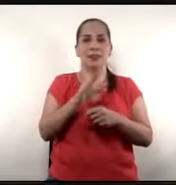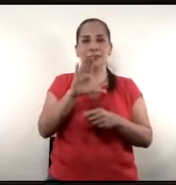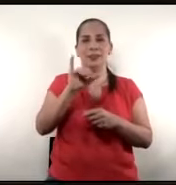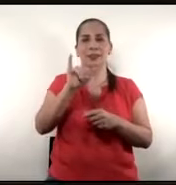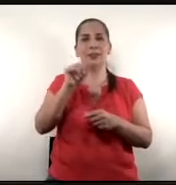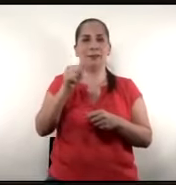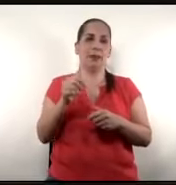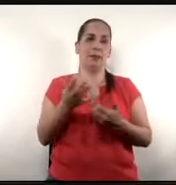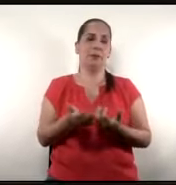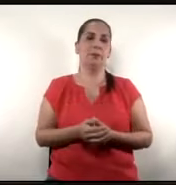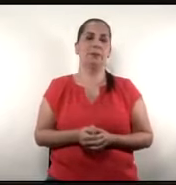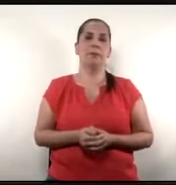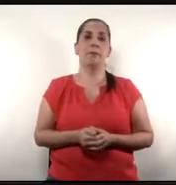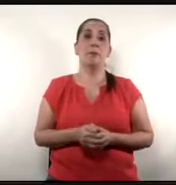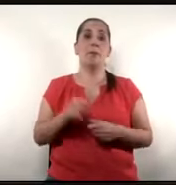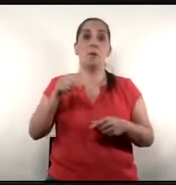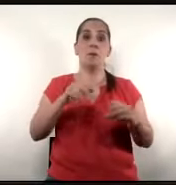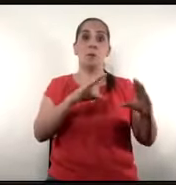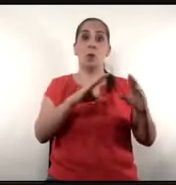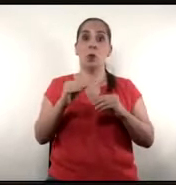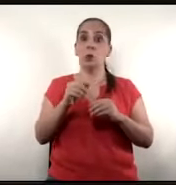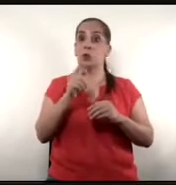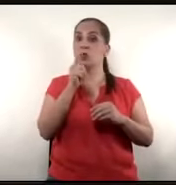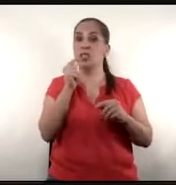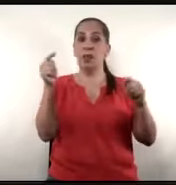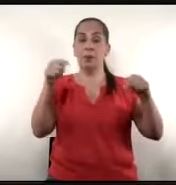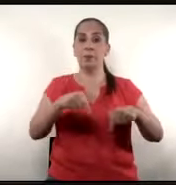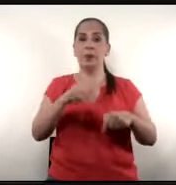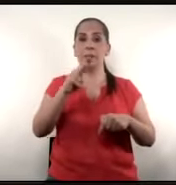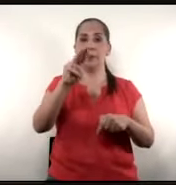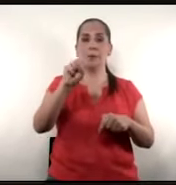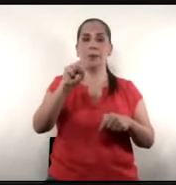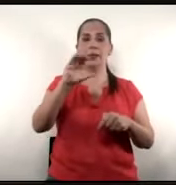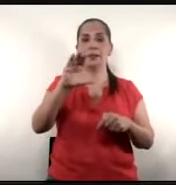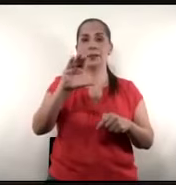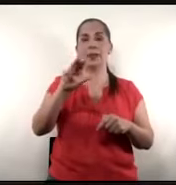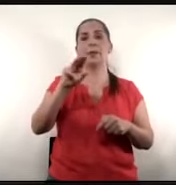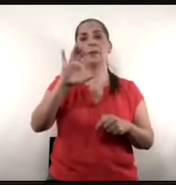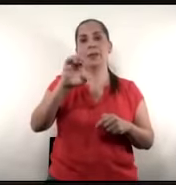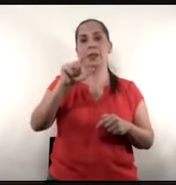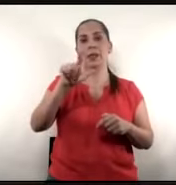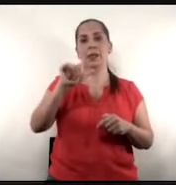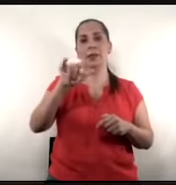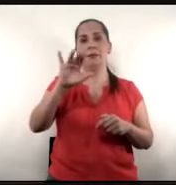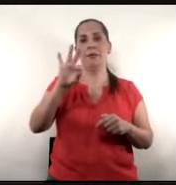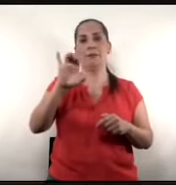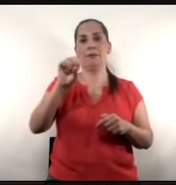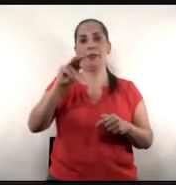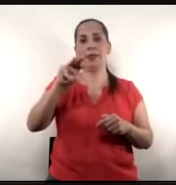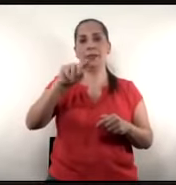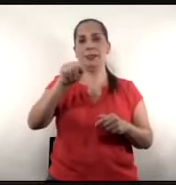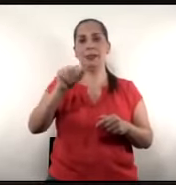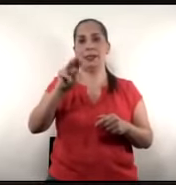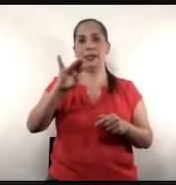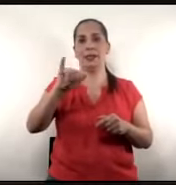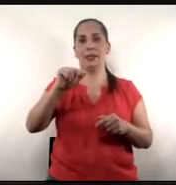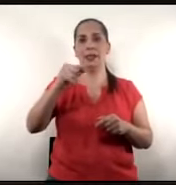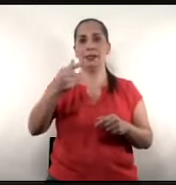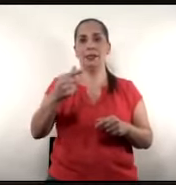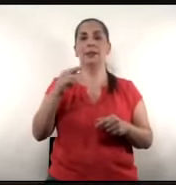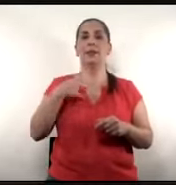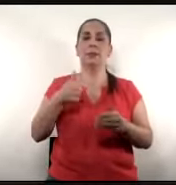de Ingenieros y de Arquitectos. Esta noche es el turno del máster Eli Feinzermintz, candidato presidencial del Partido Liberal Progresista, a quien